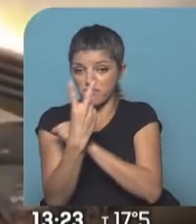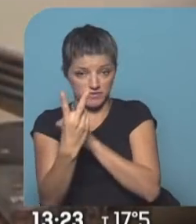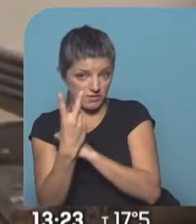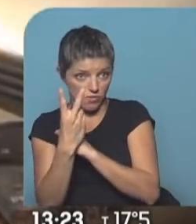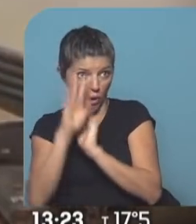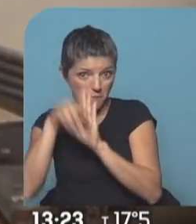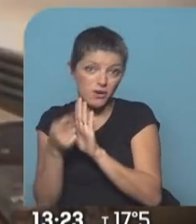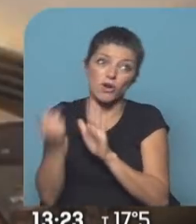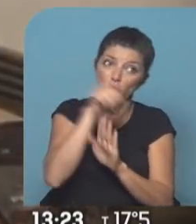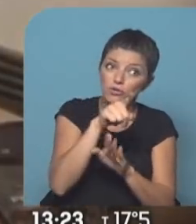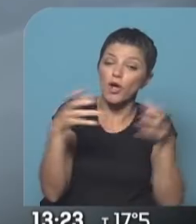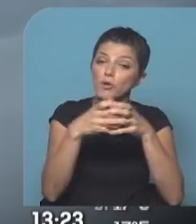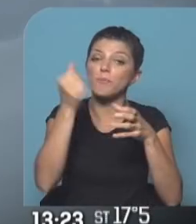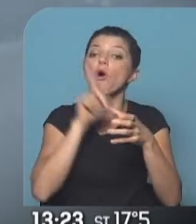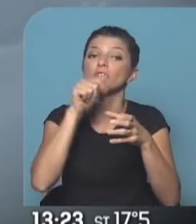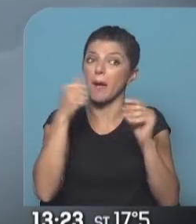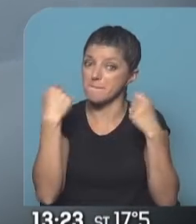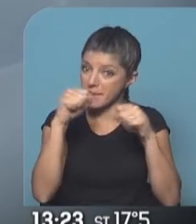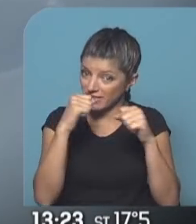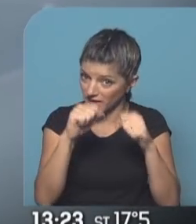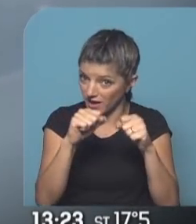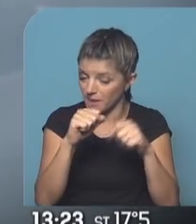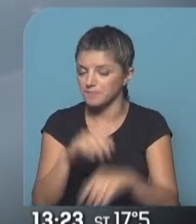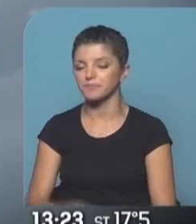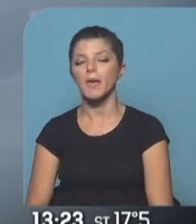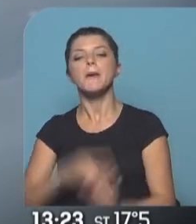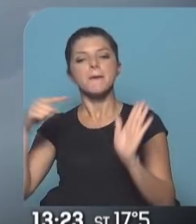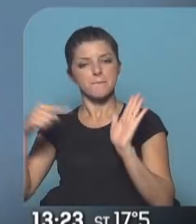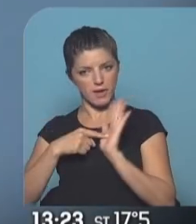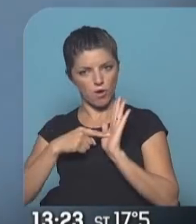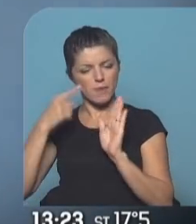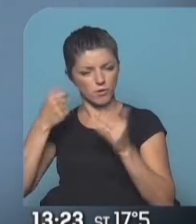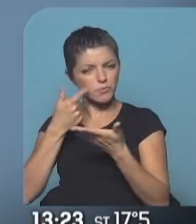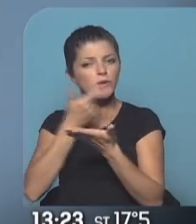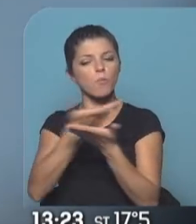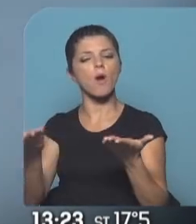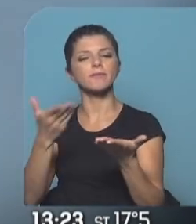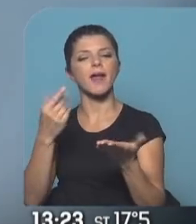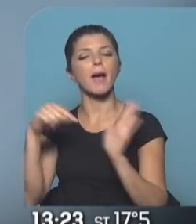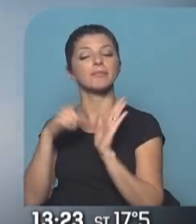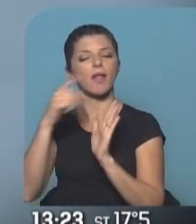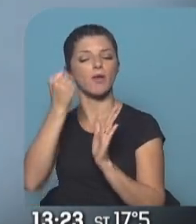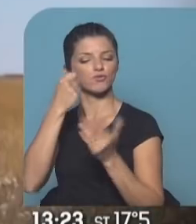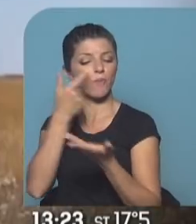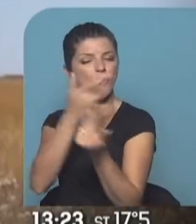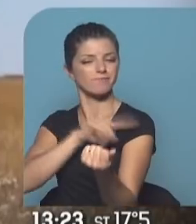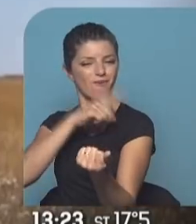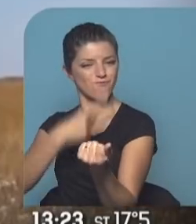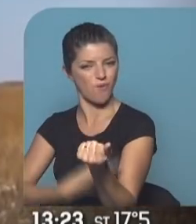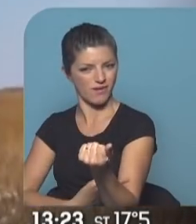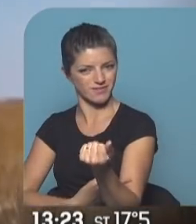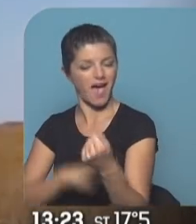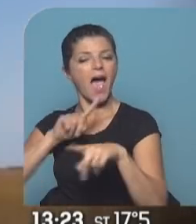otros similares de la OTAN. Pero en la práctica, se trata de una demostración de fuerza por parte de Moscú en el contexto de una tensión que